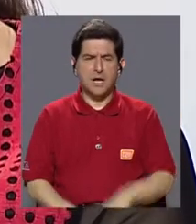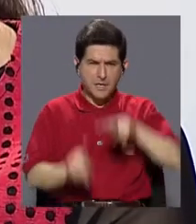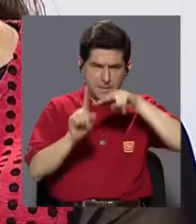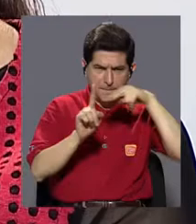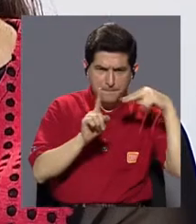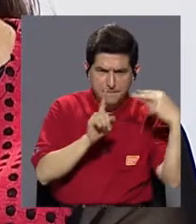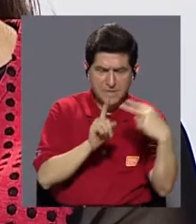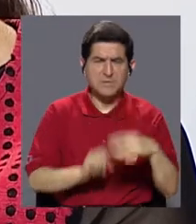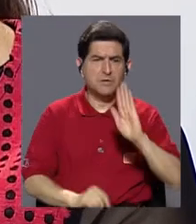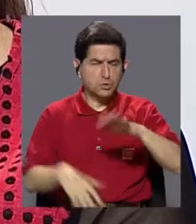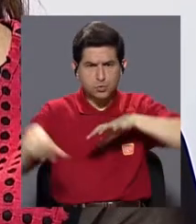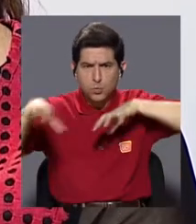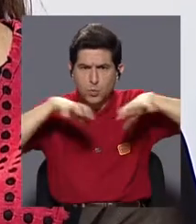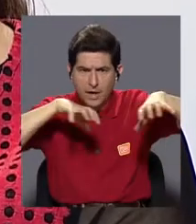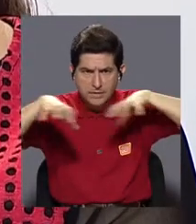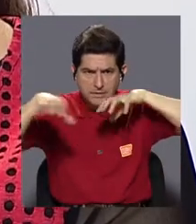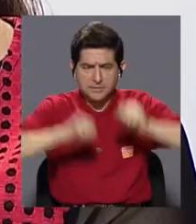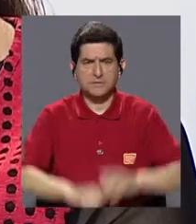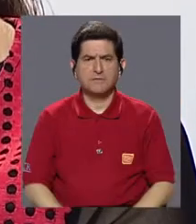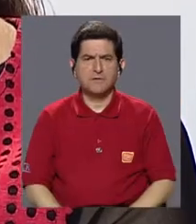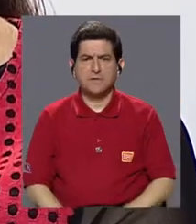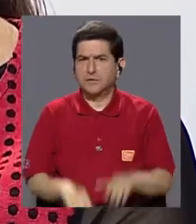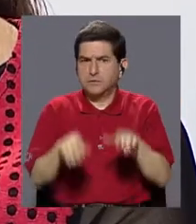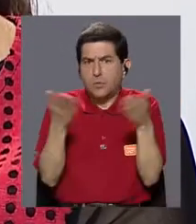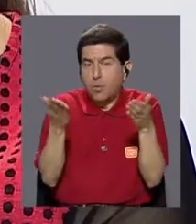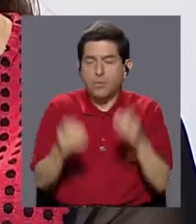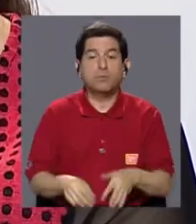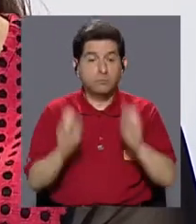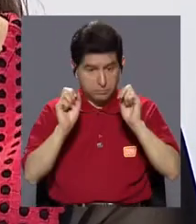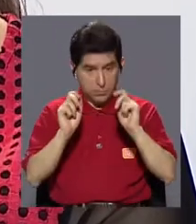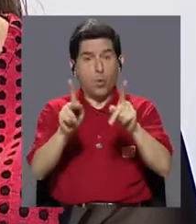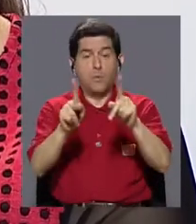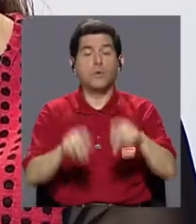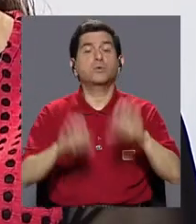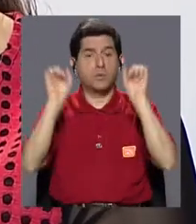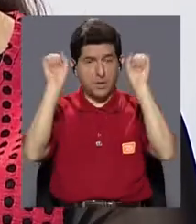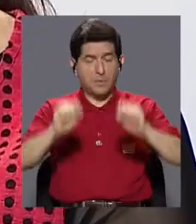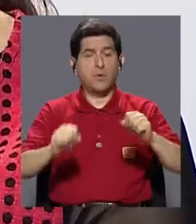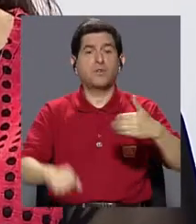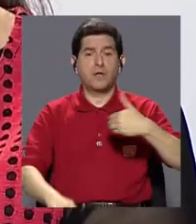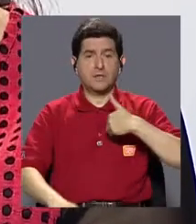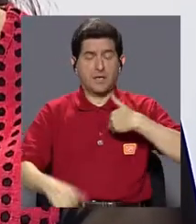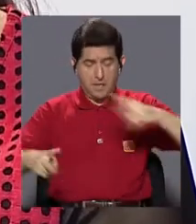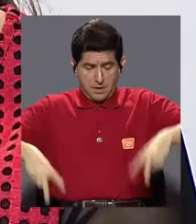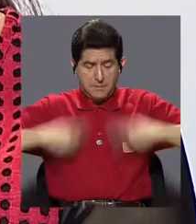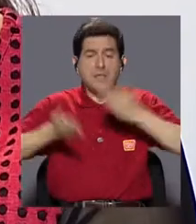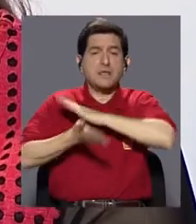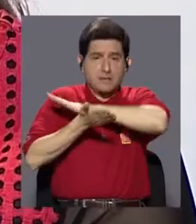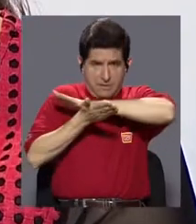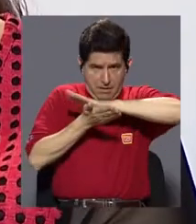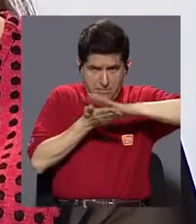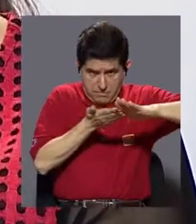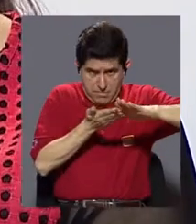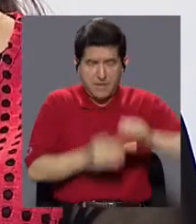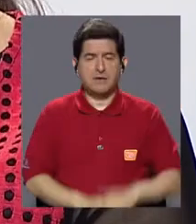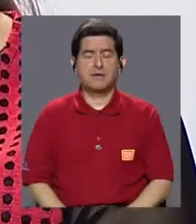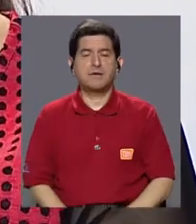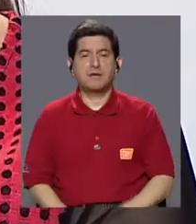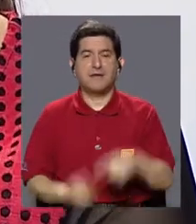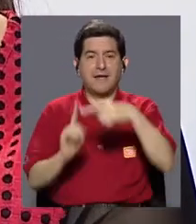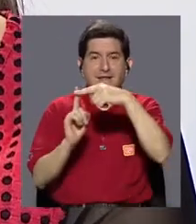visto su actividad con la posibilidad de poder vivir dignamente